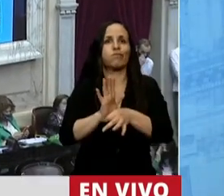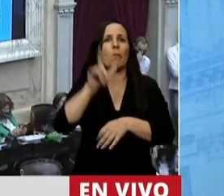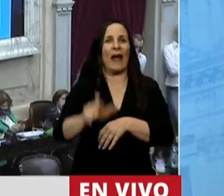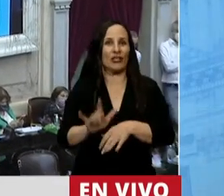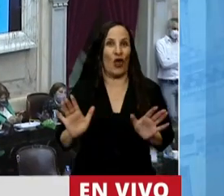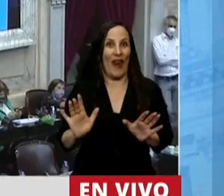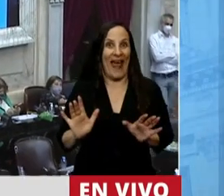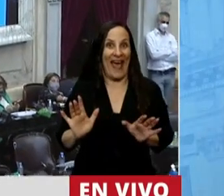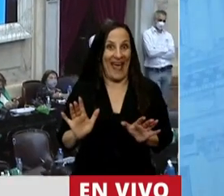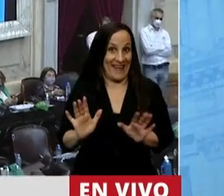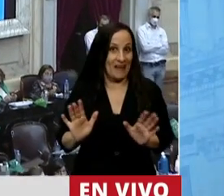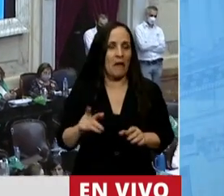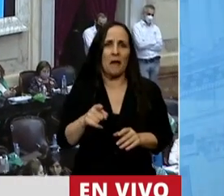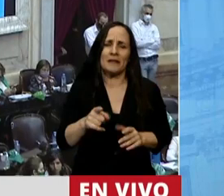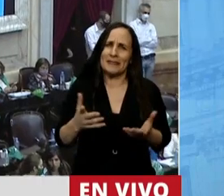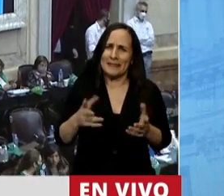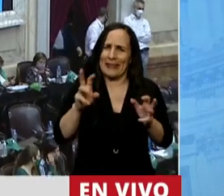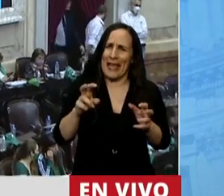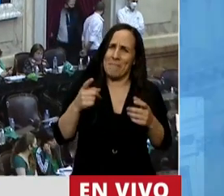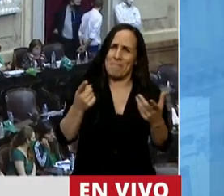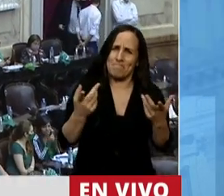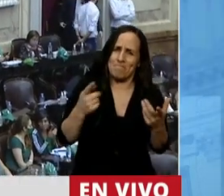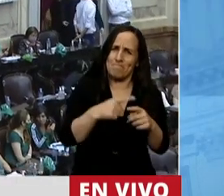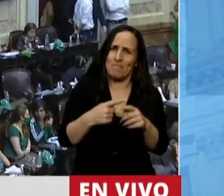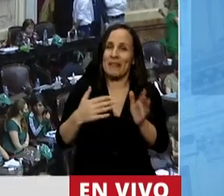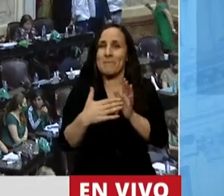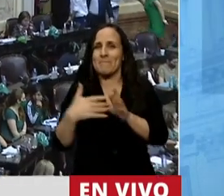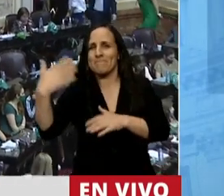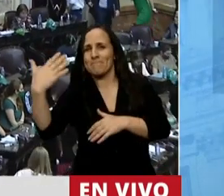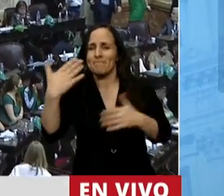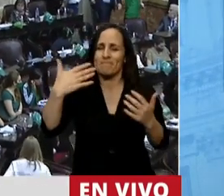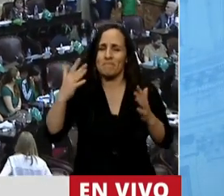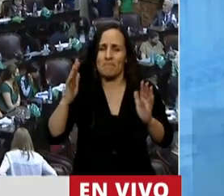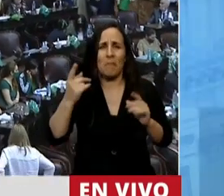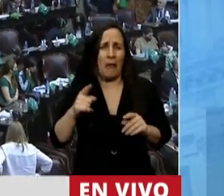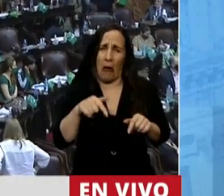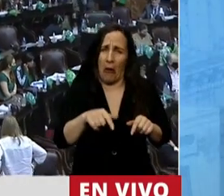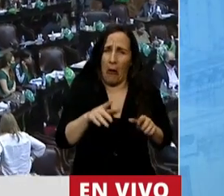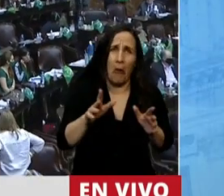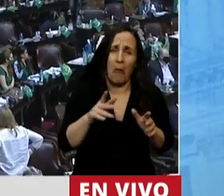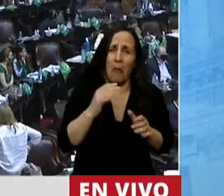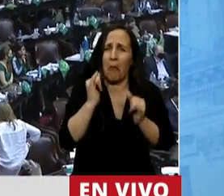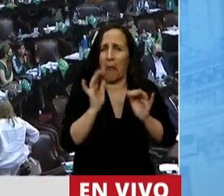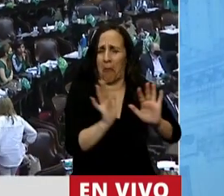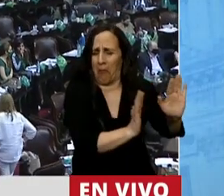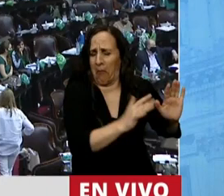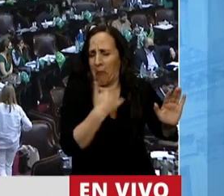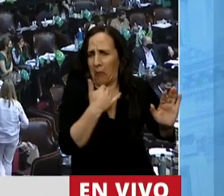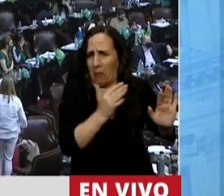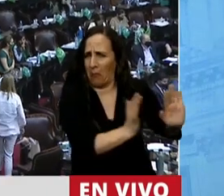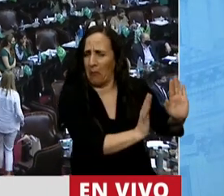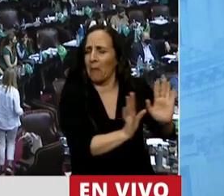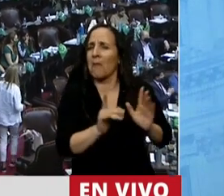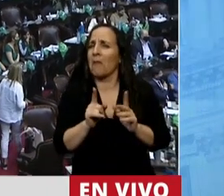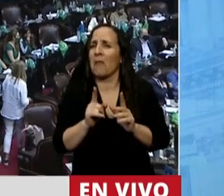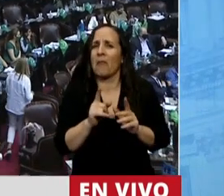este ampliamente debatido en las diferentes exposiciones, pero que no viene al caso para lo que quiero decir,